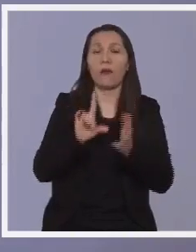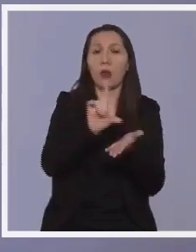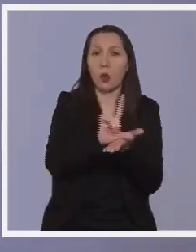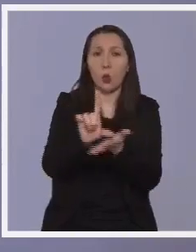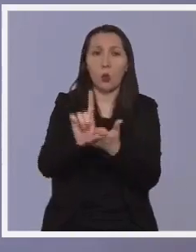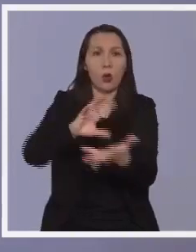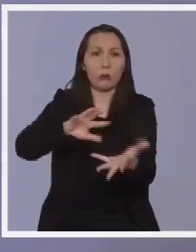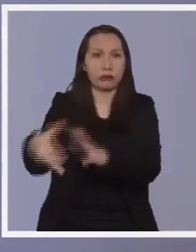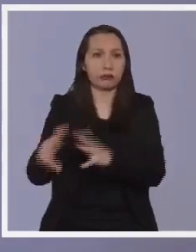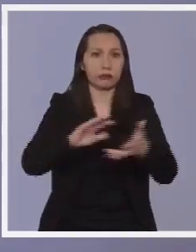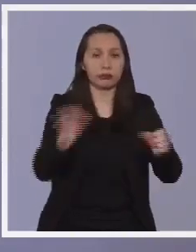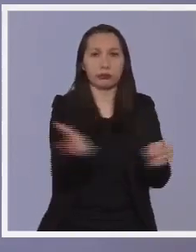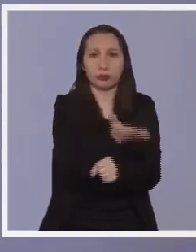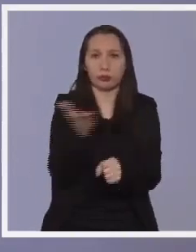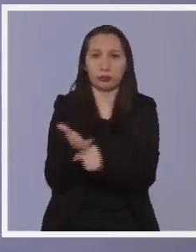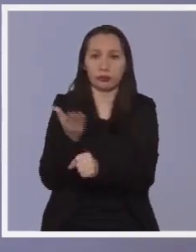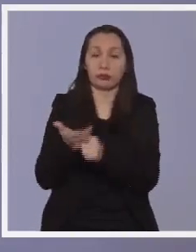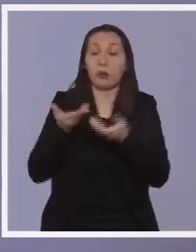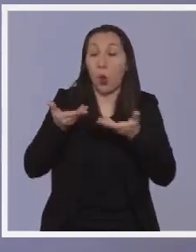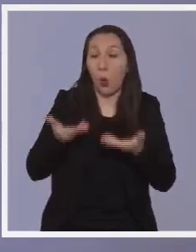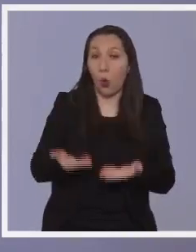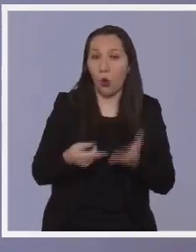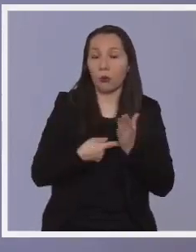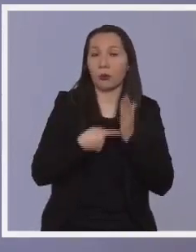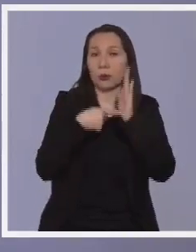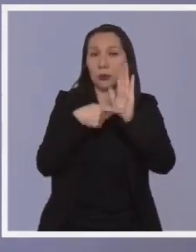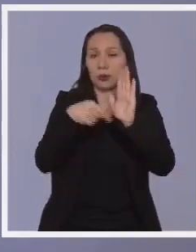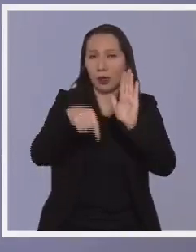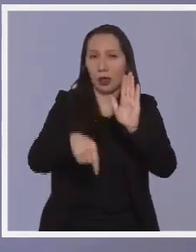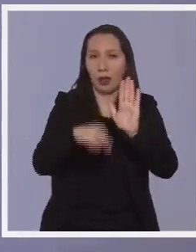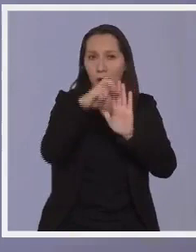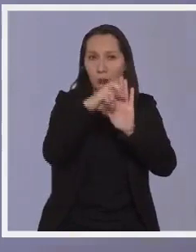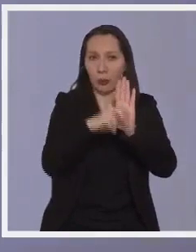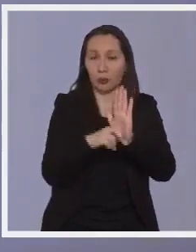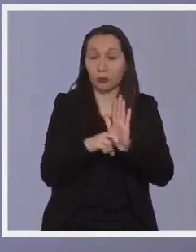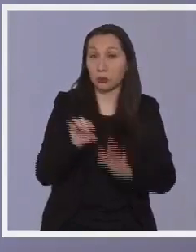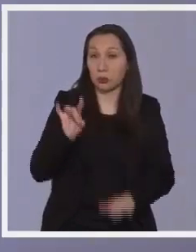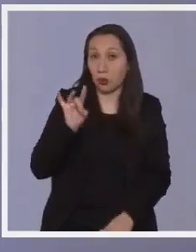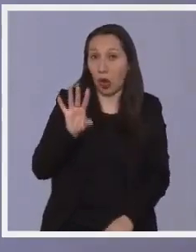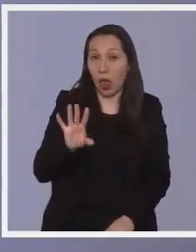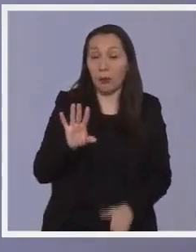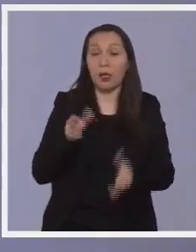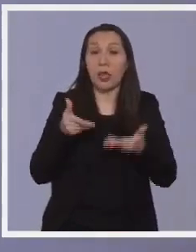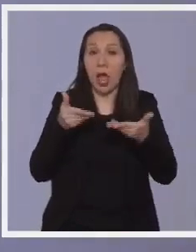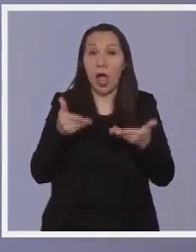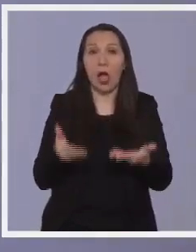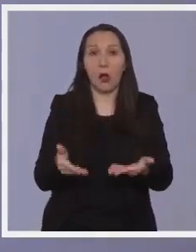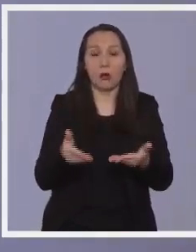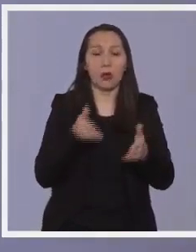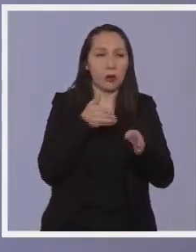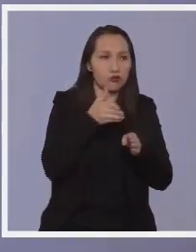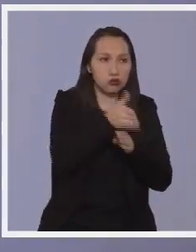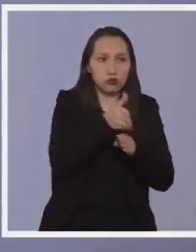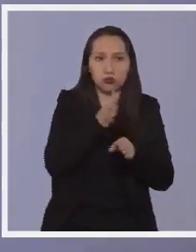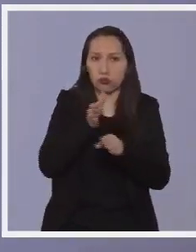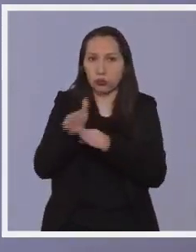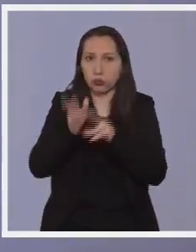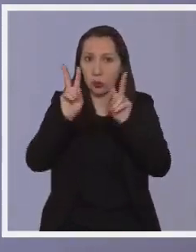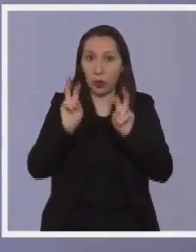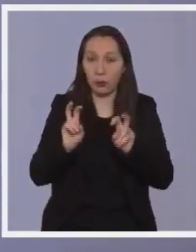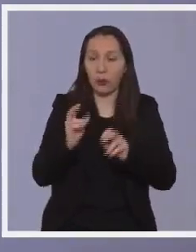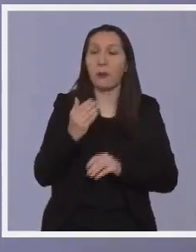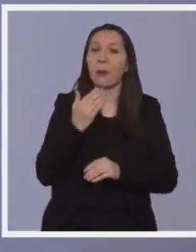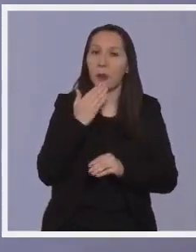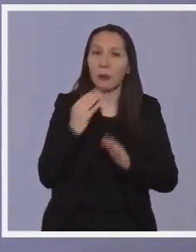y hoy estamos presentando este proyecto. Pero no solamente estamos actuando en estas dos líneas. Esto